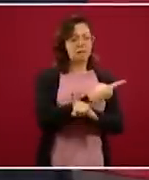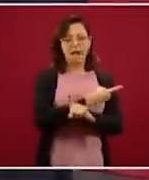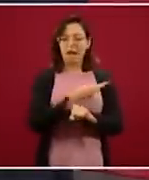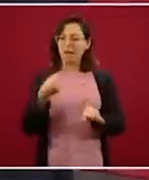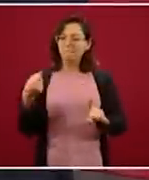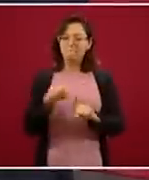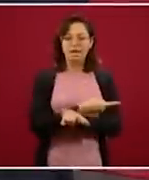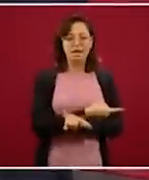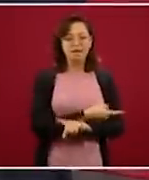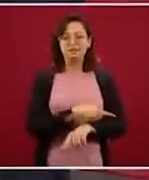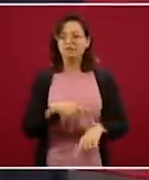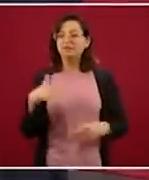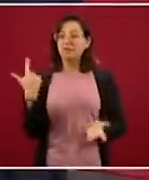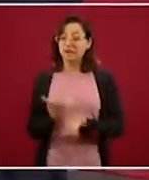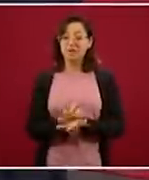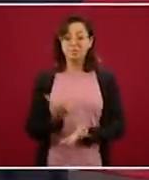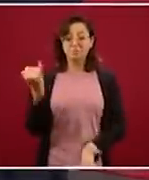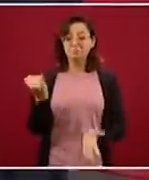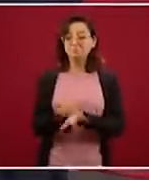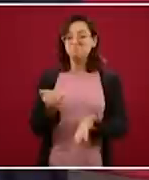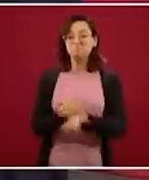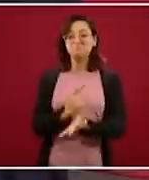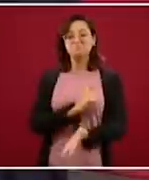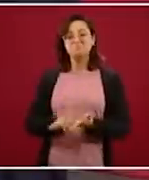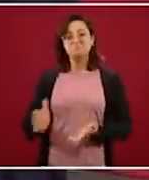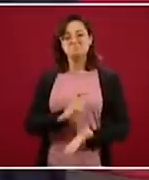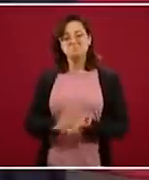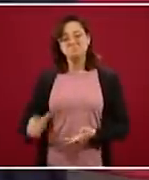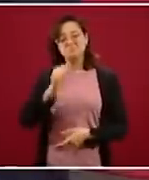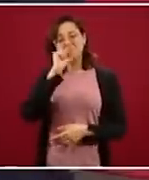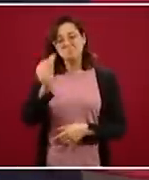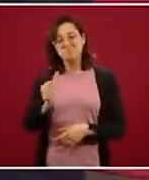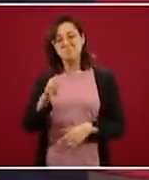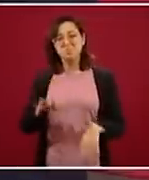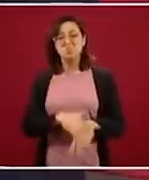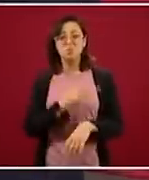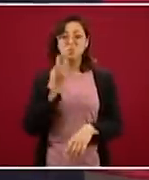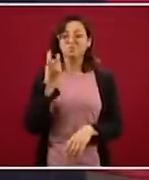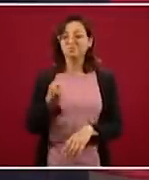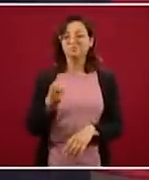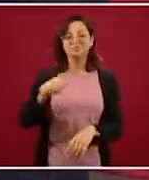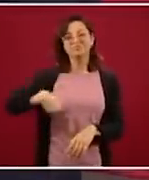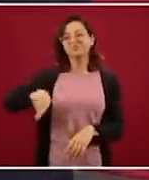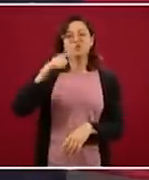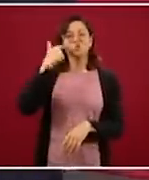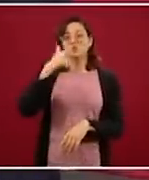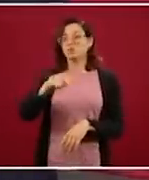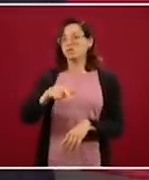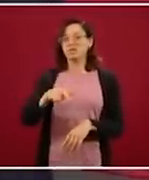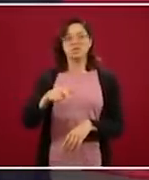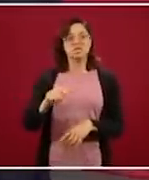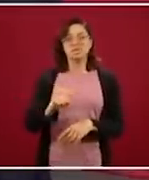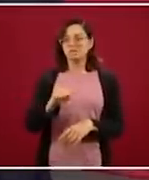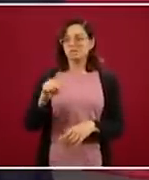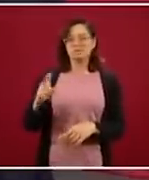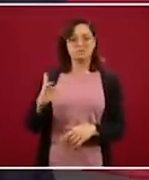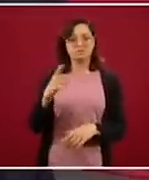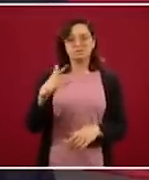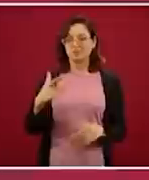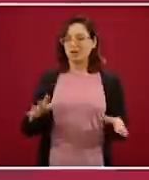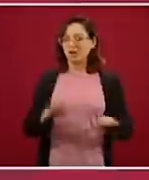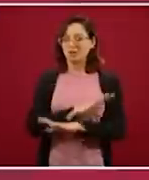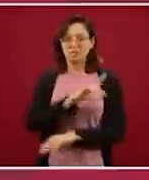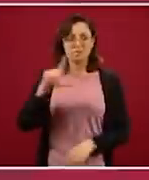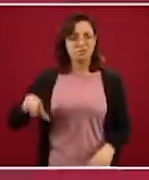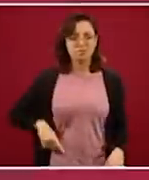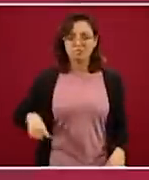grado de que por eso no querían que nosotros llegáramos.